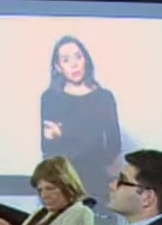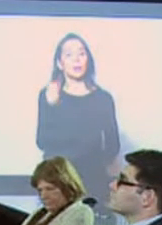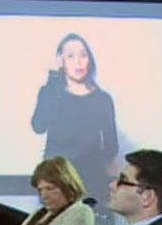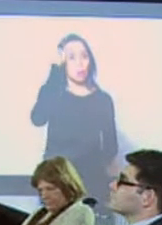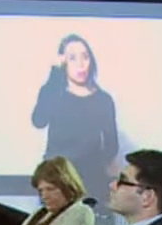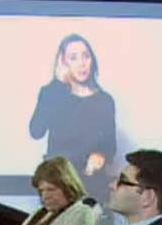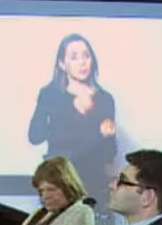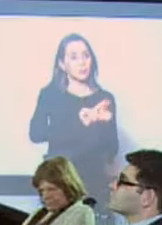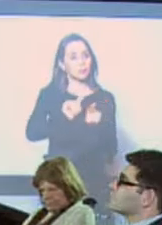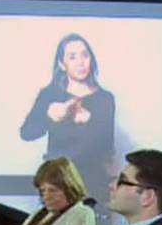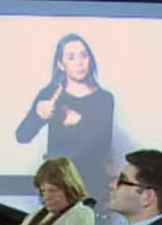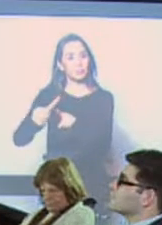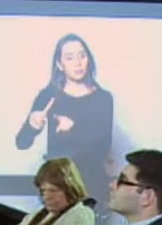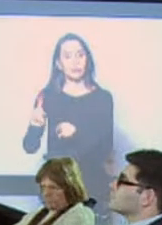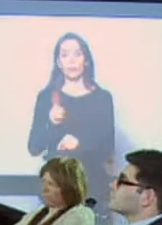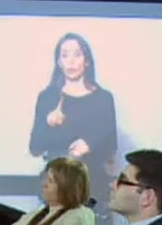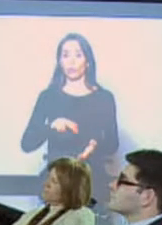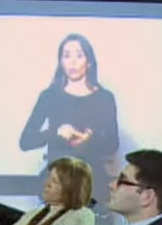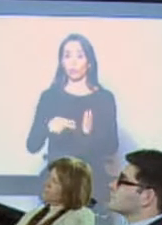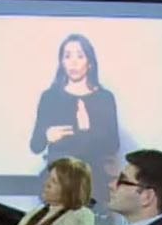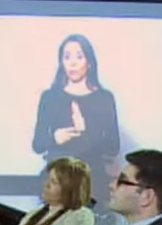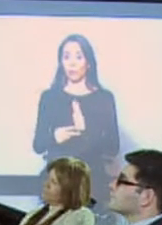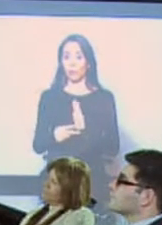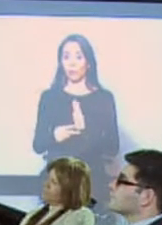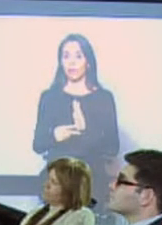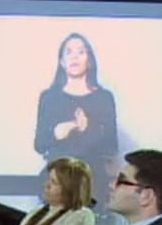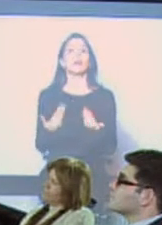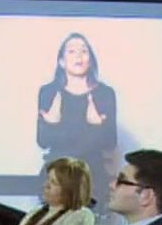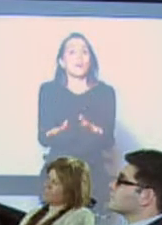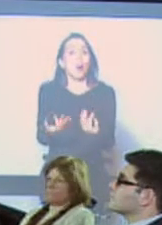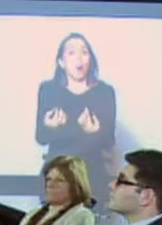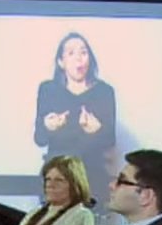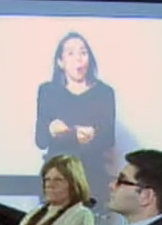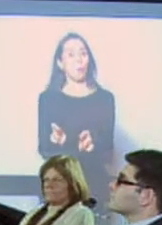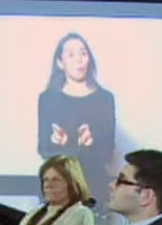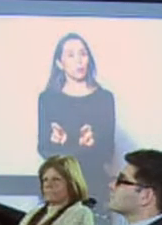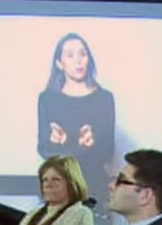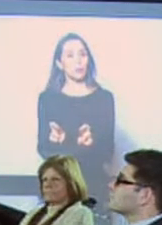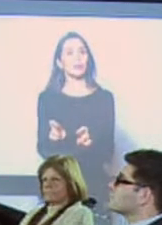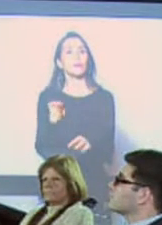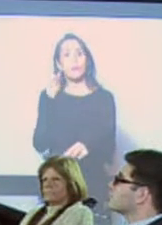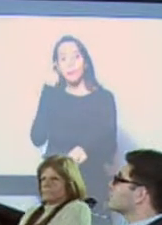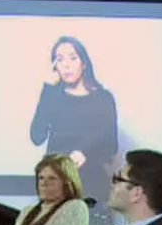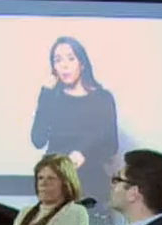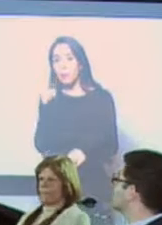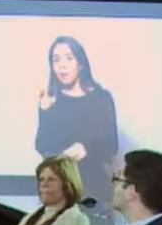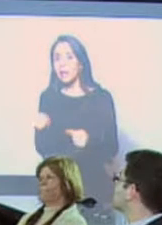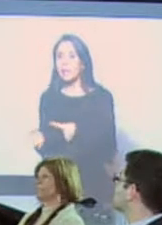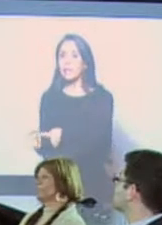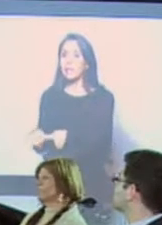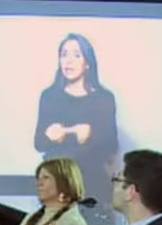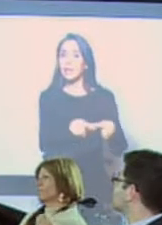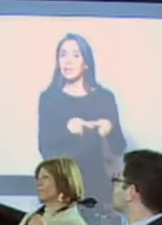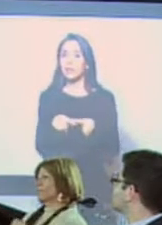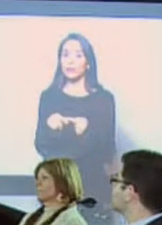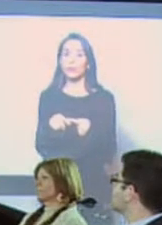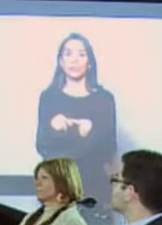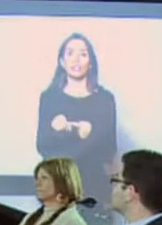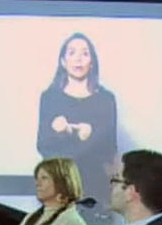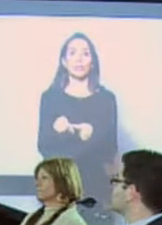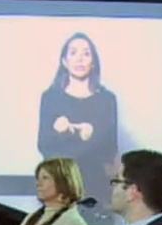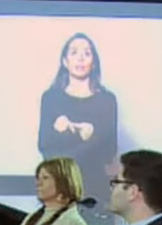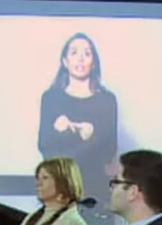que la diversidad no es un problema, sino una oportunidad para el enriquecimiento de la sociedad a través de la